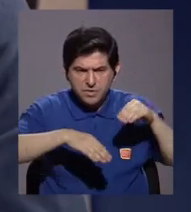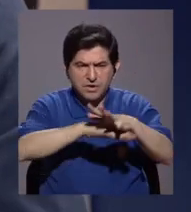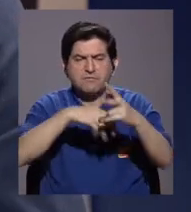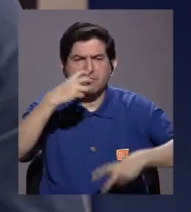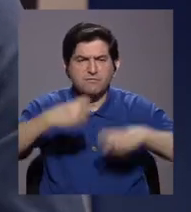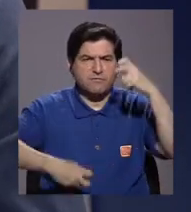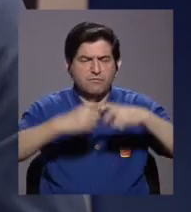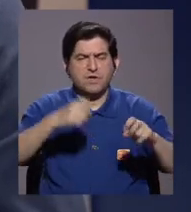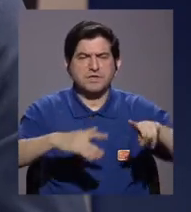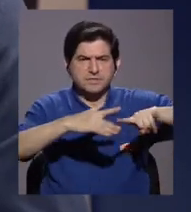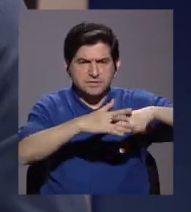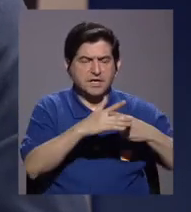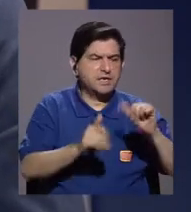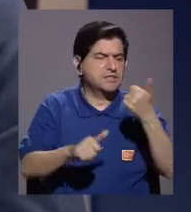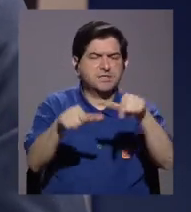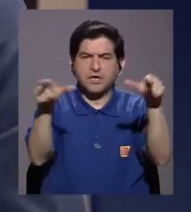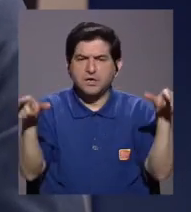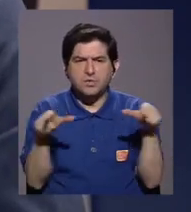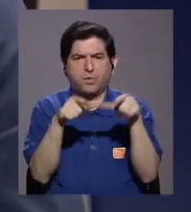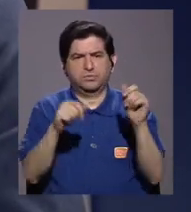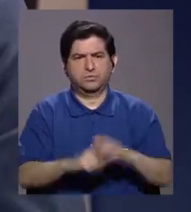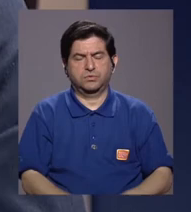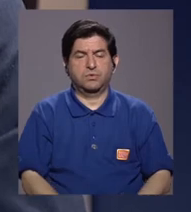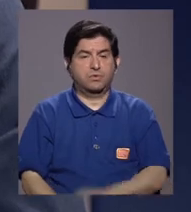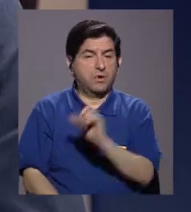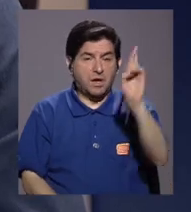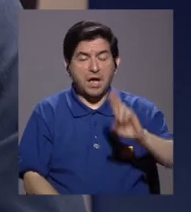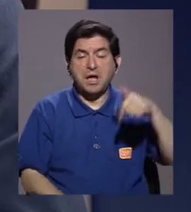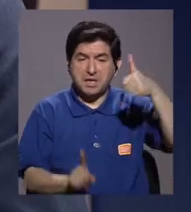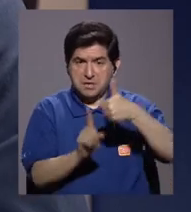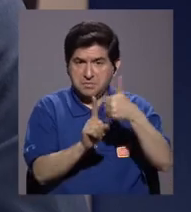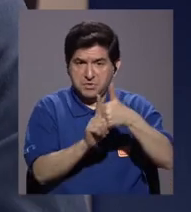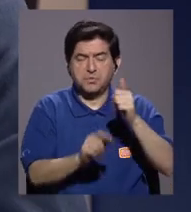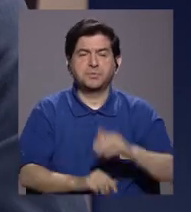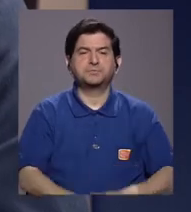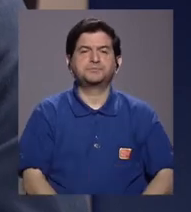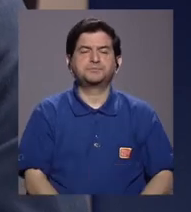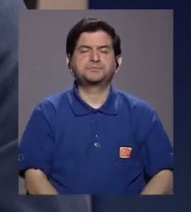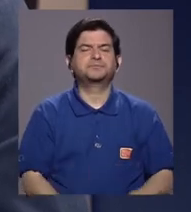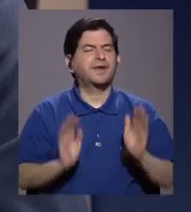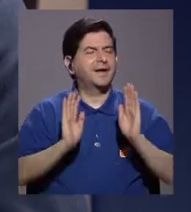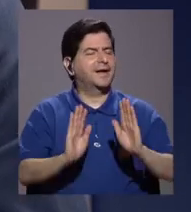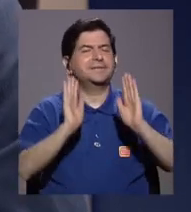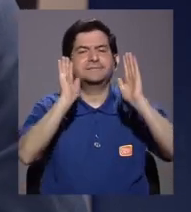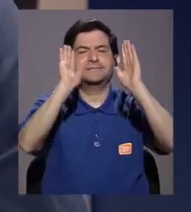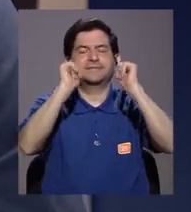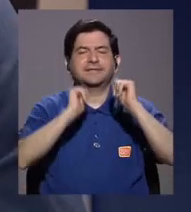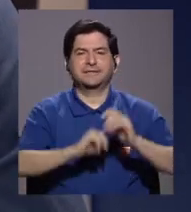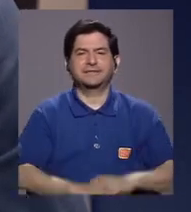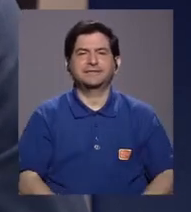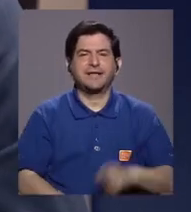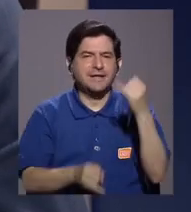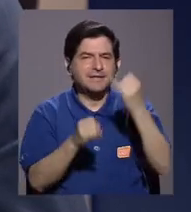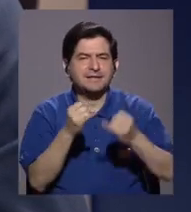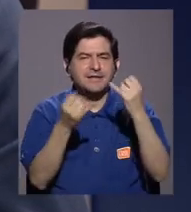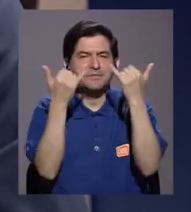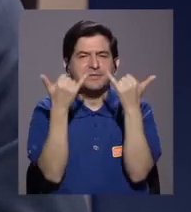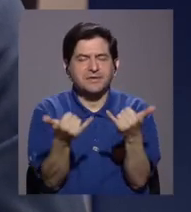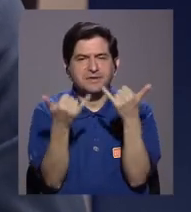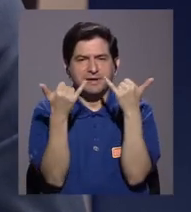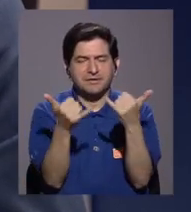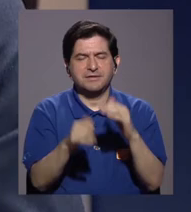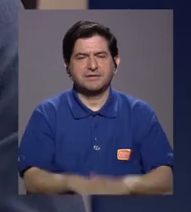usted piensa que este esfuerzo que está que se está haciendo aquí en comba o esté bajo el marco de este proyecto crea